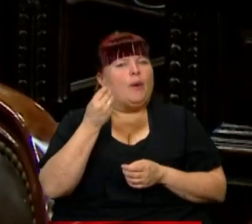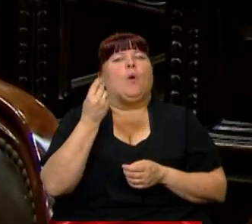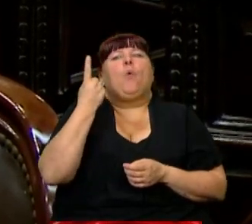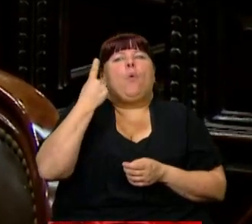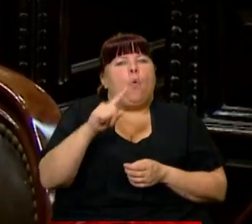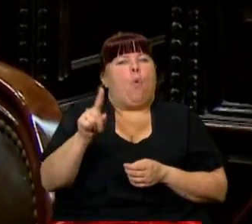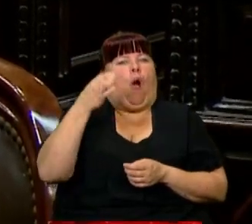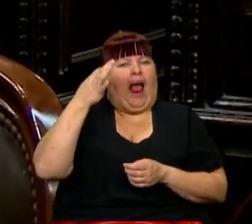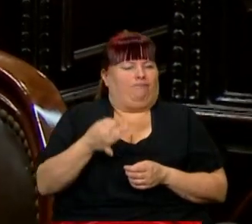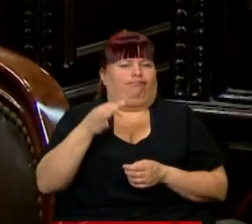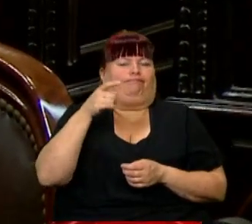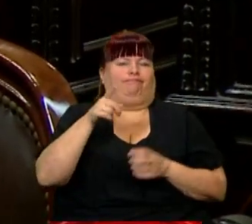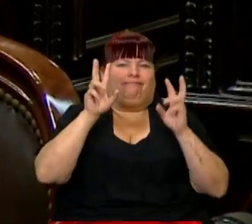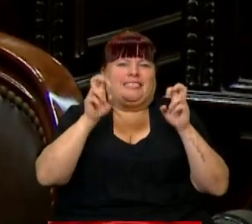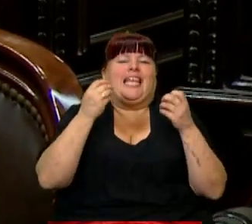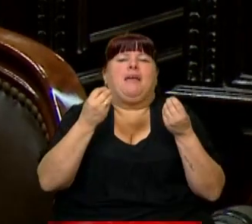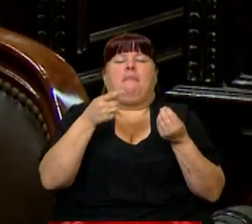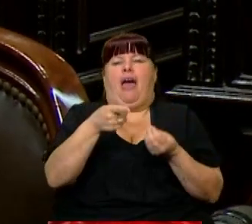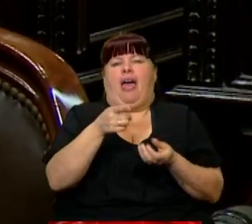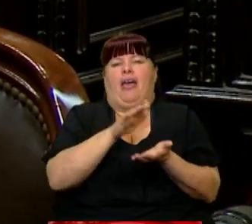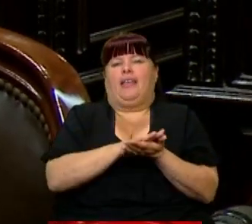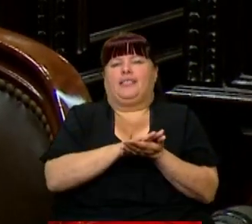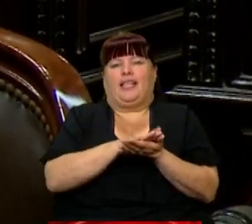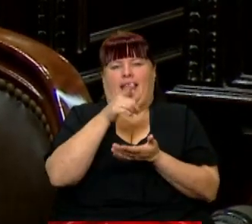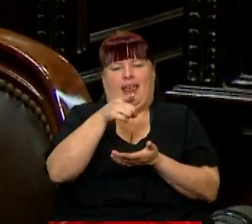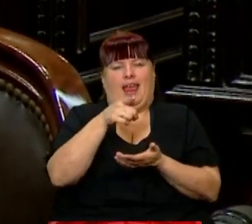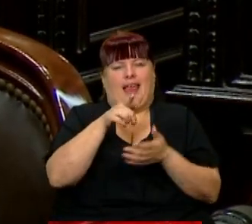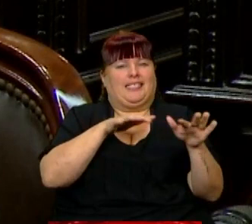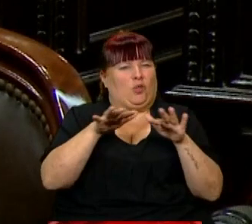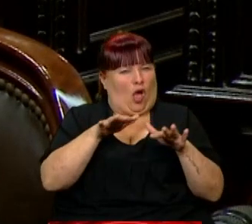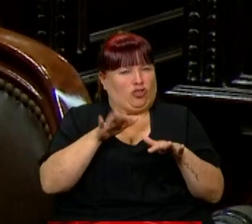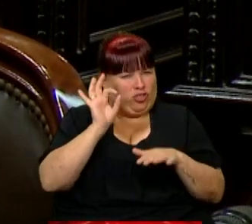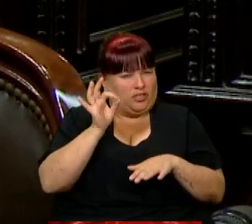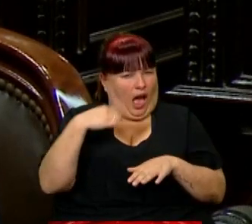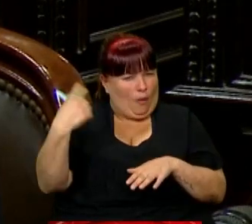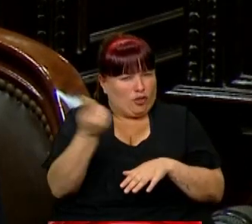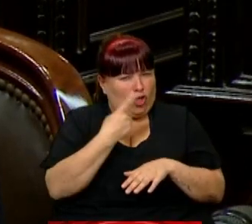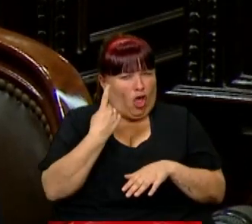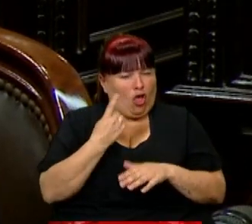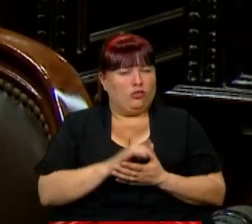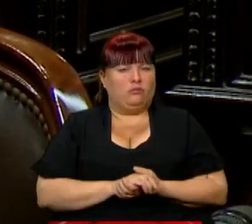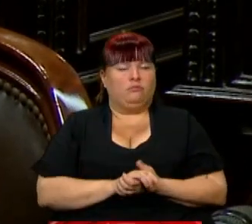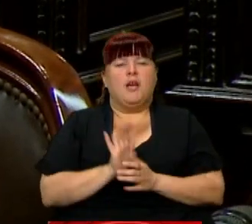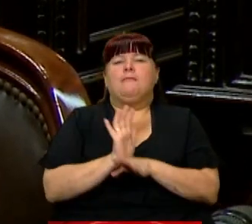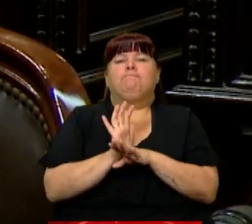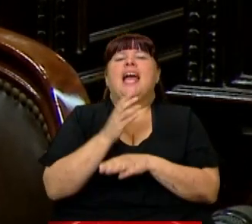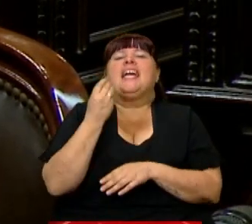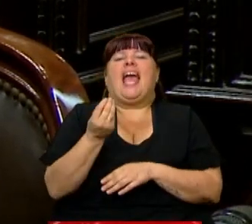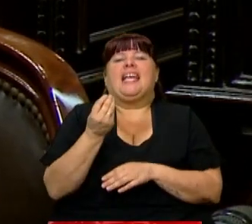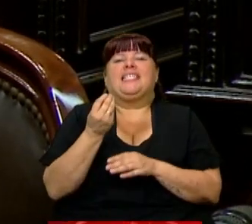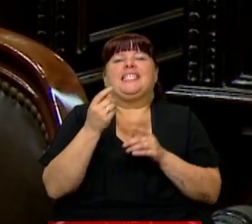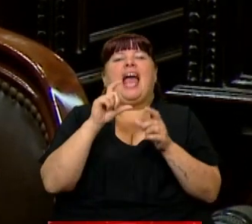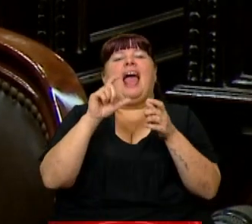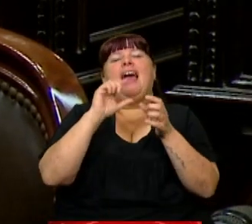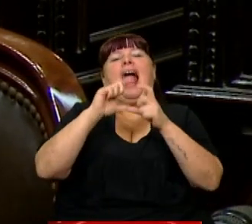cuáles son las implicancias prácticas de esta situación. ¿Qué significa